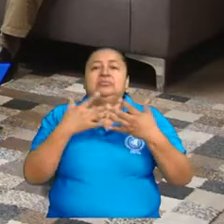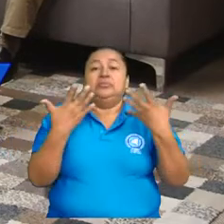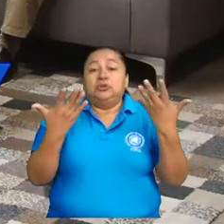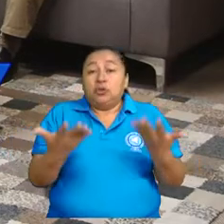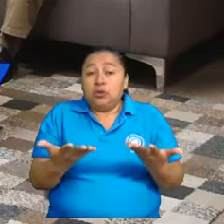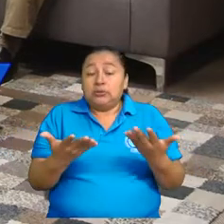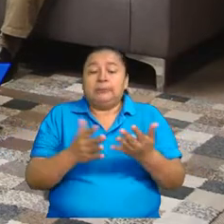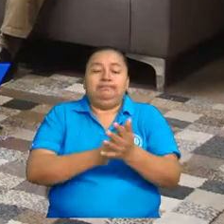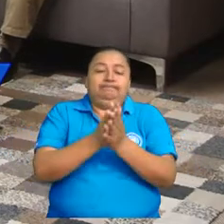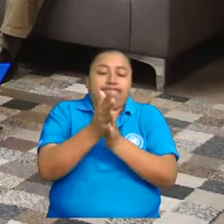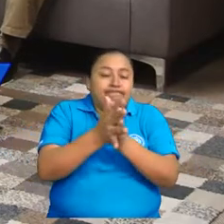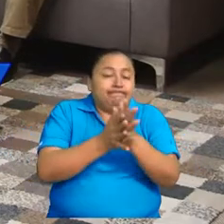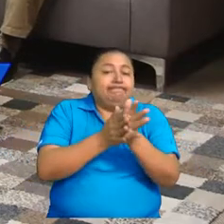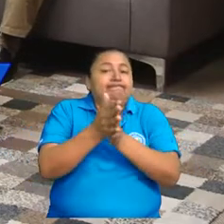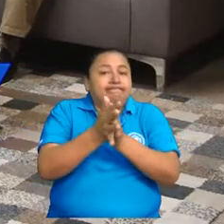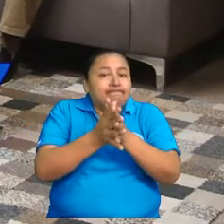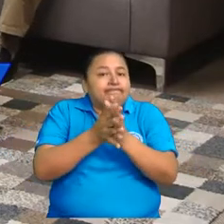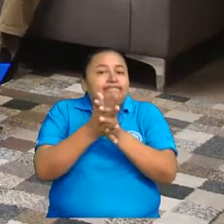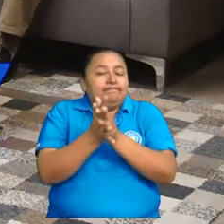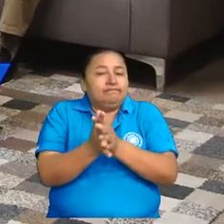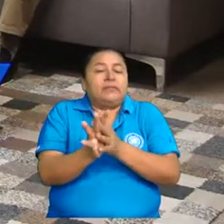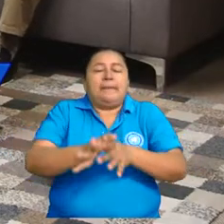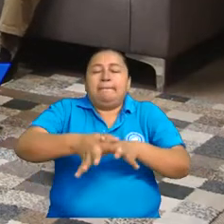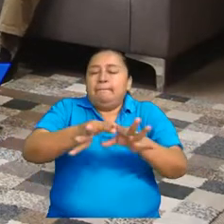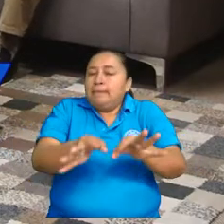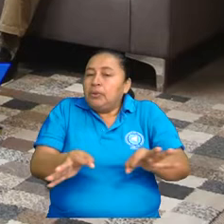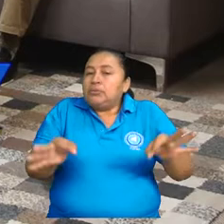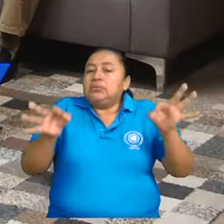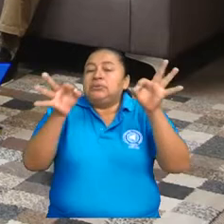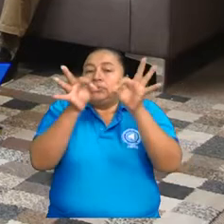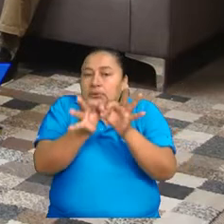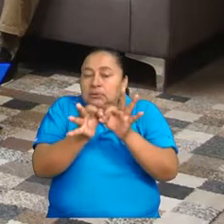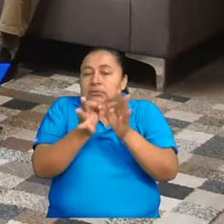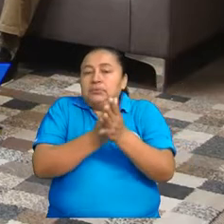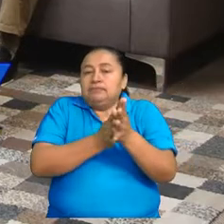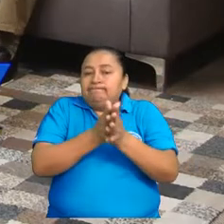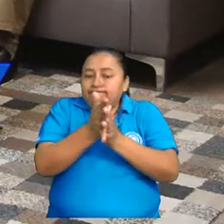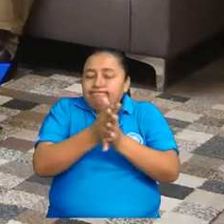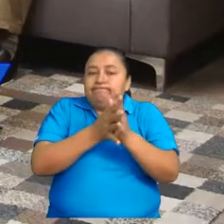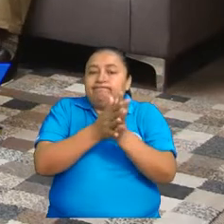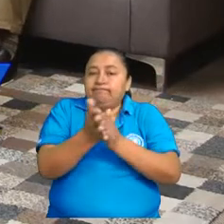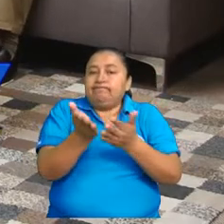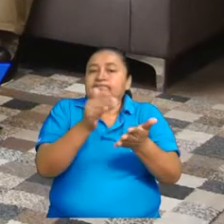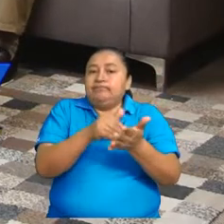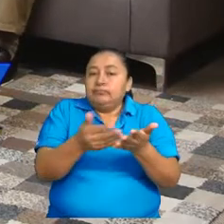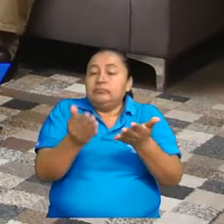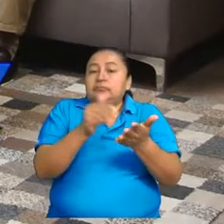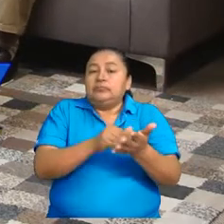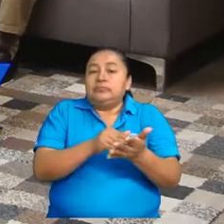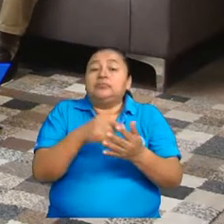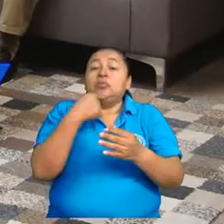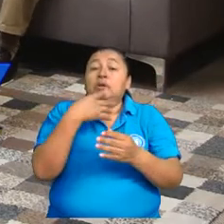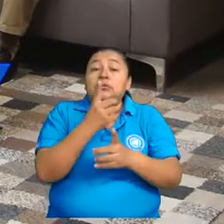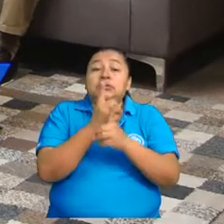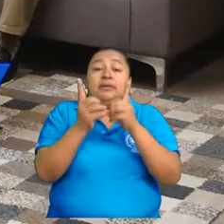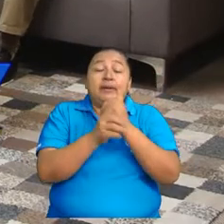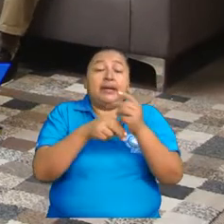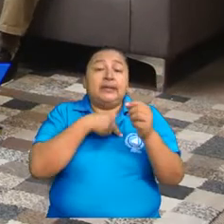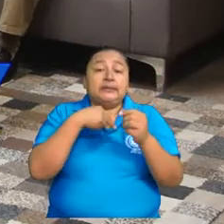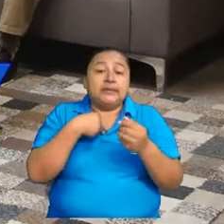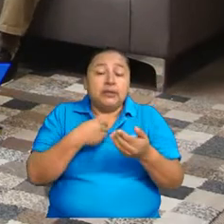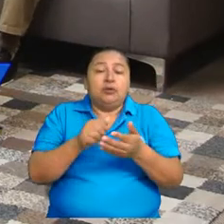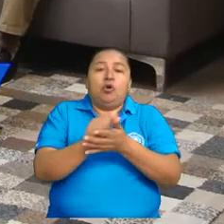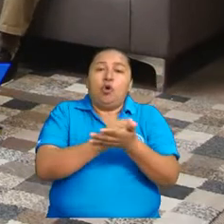Entonces, el lavado de manos es un elemento clave y fundamental por eso mismo. Y para eso dicen que tenés que estarlo